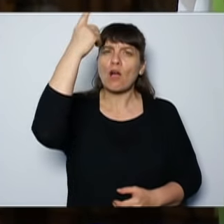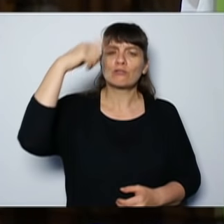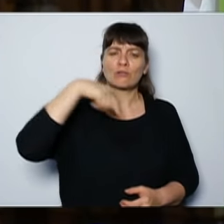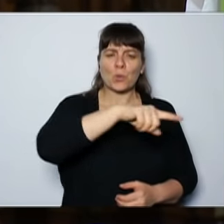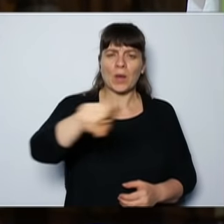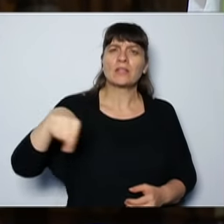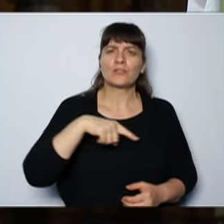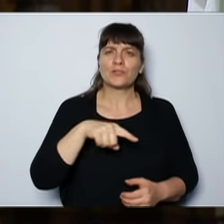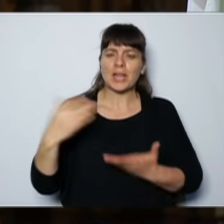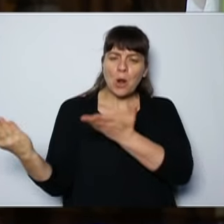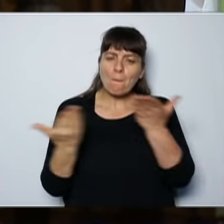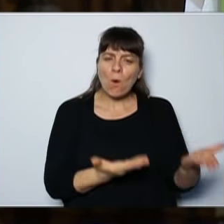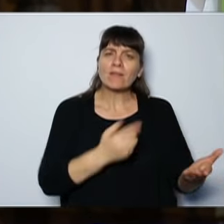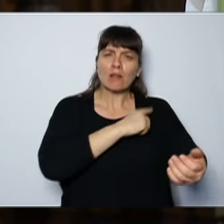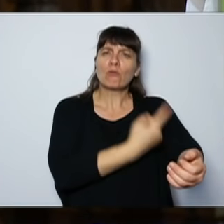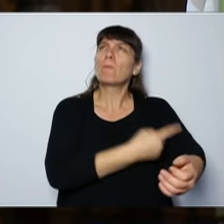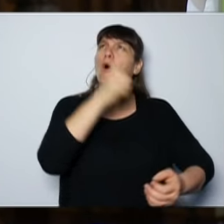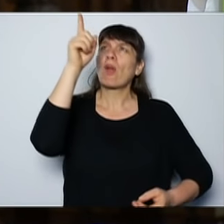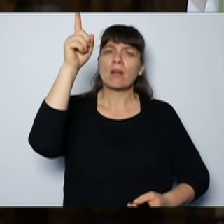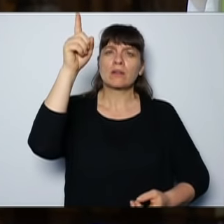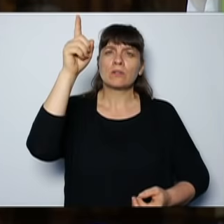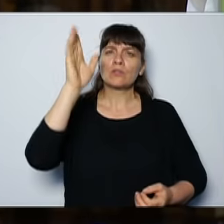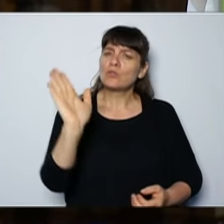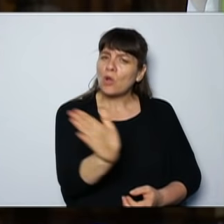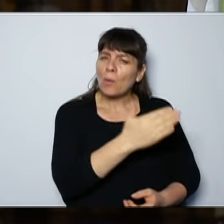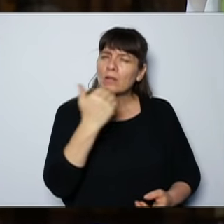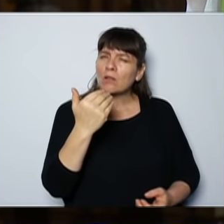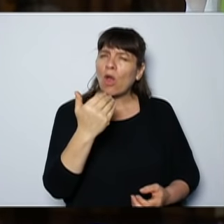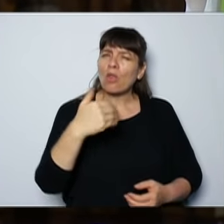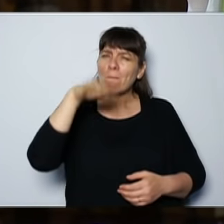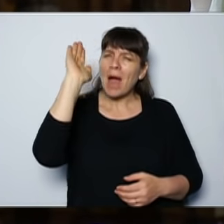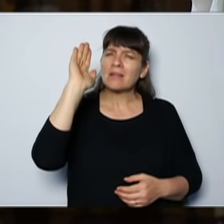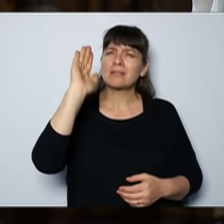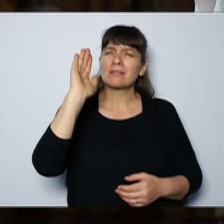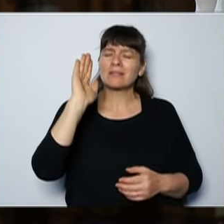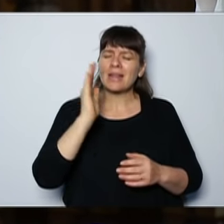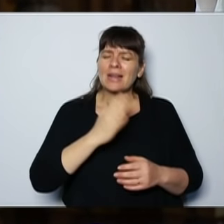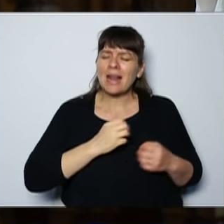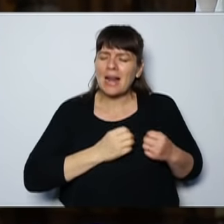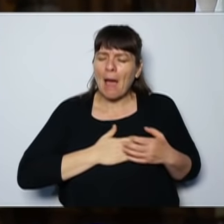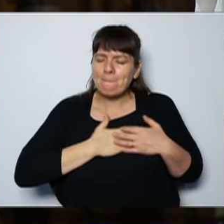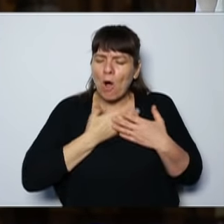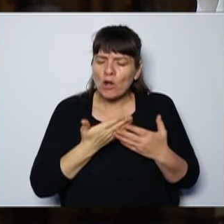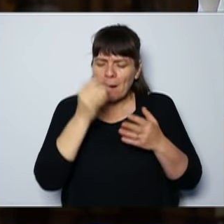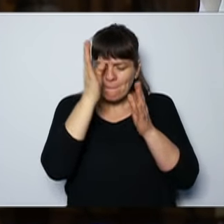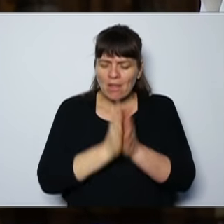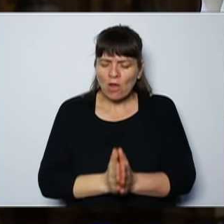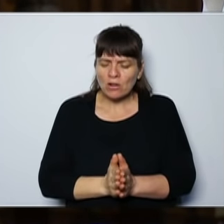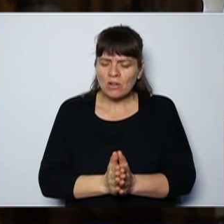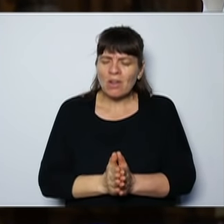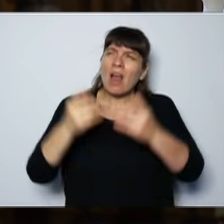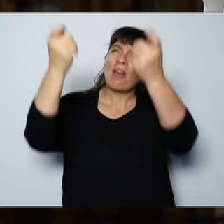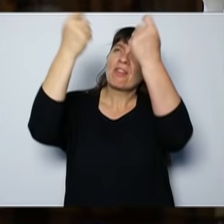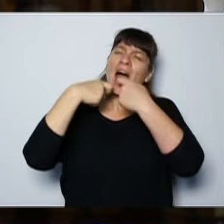Dios nuestro, que manifiestas tu poder sobre todo en la misericordia y el perdón, derrama